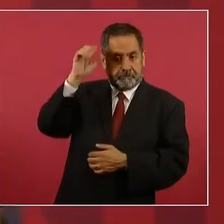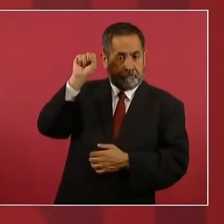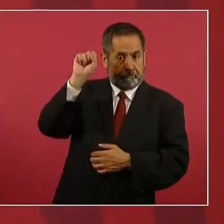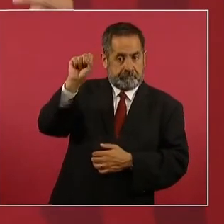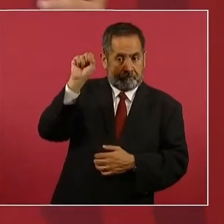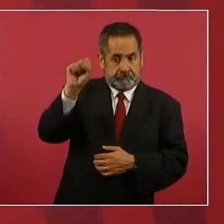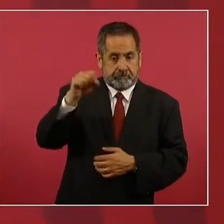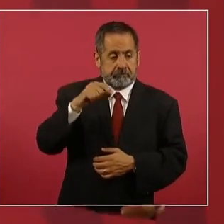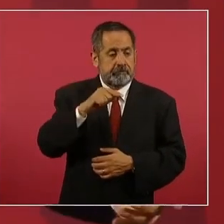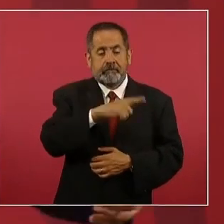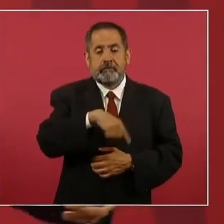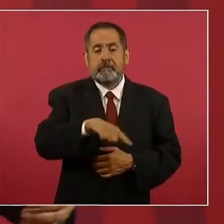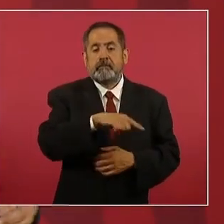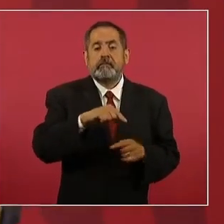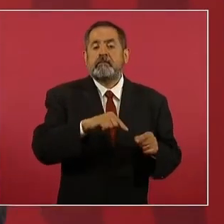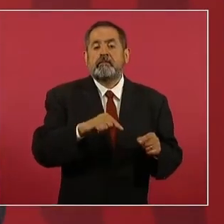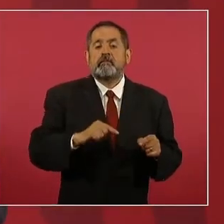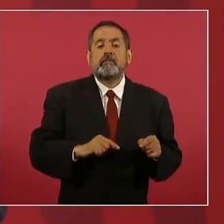eran los que